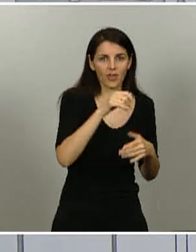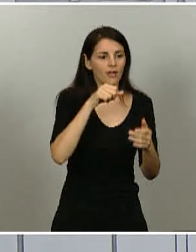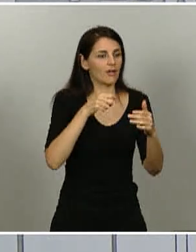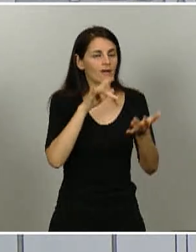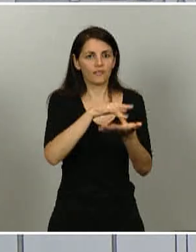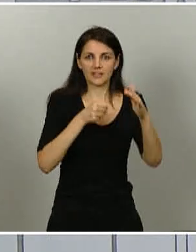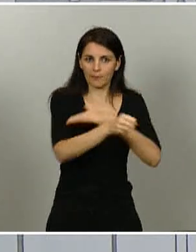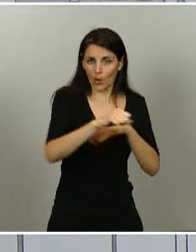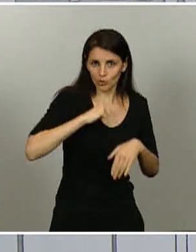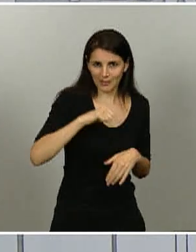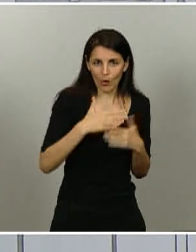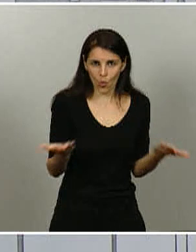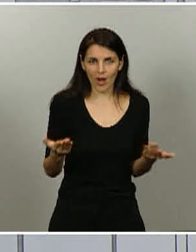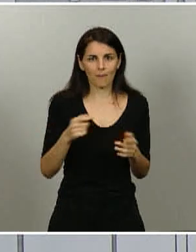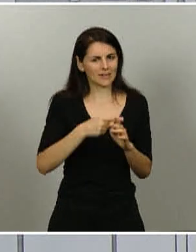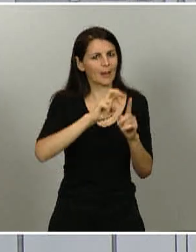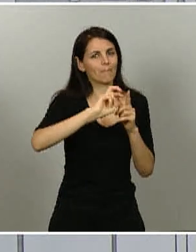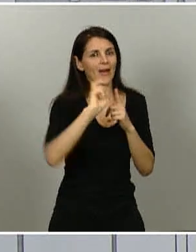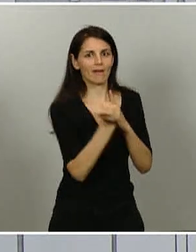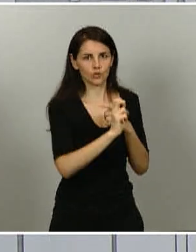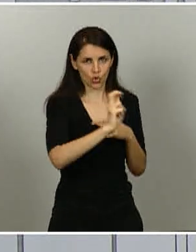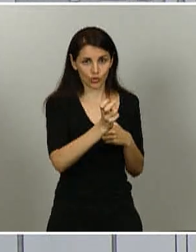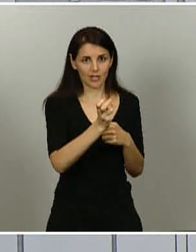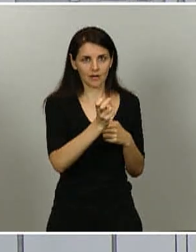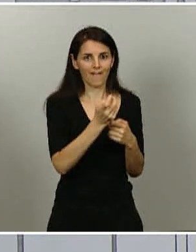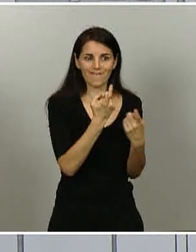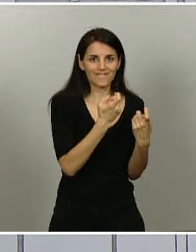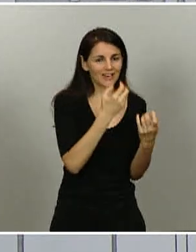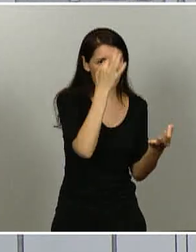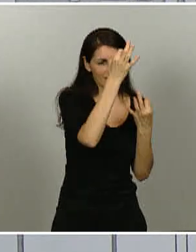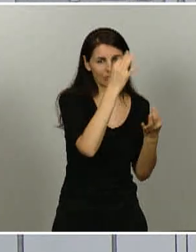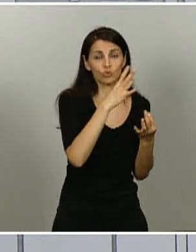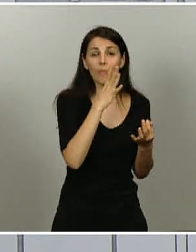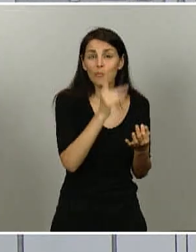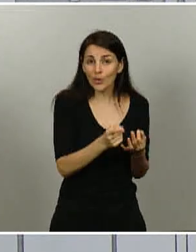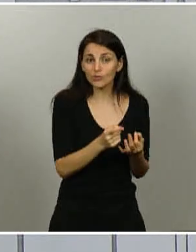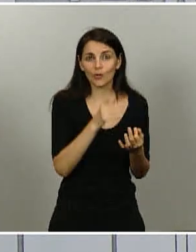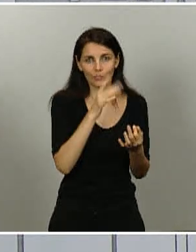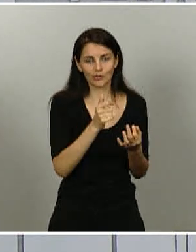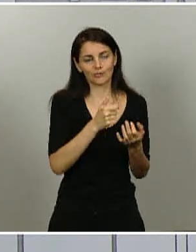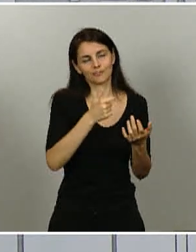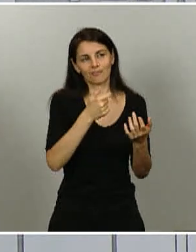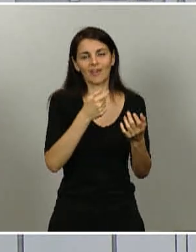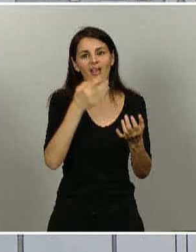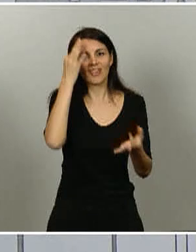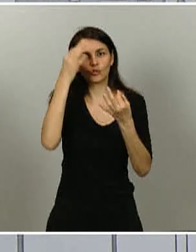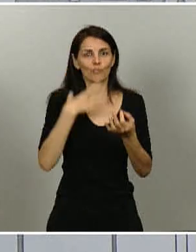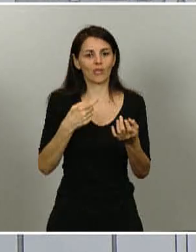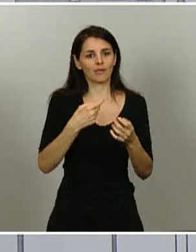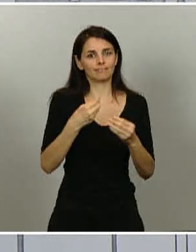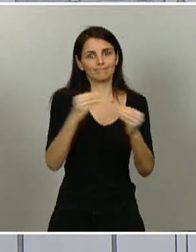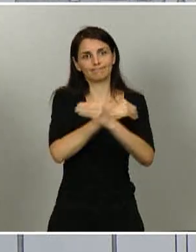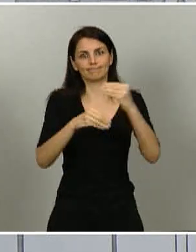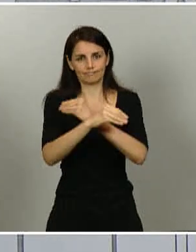Por lo tanto, esto nos genera algunas distorsiones, no tanto en las series de fallecidos que iniciaron síntomas